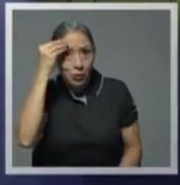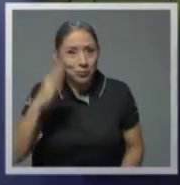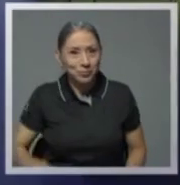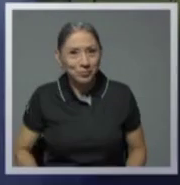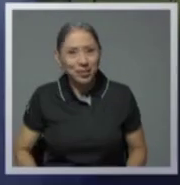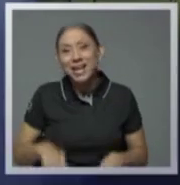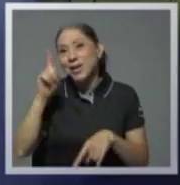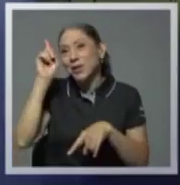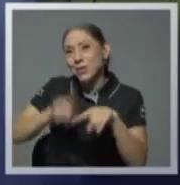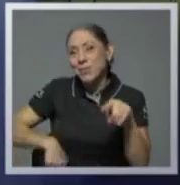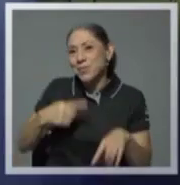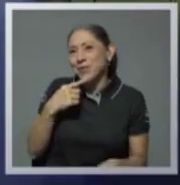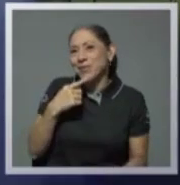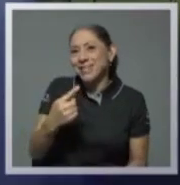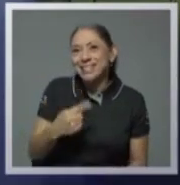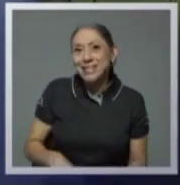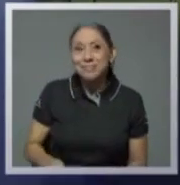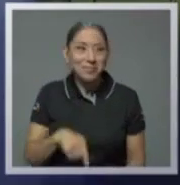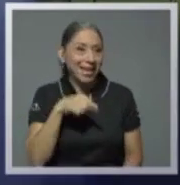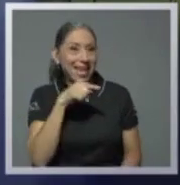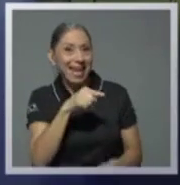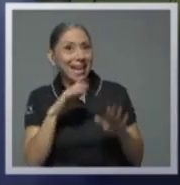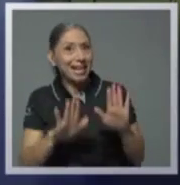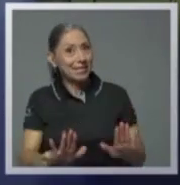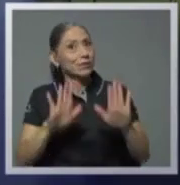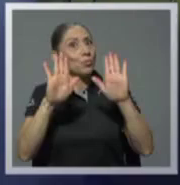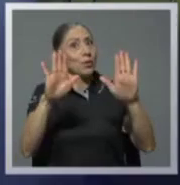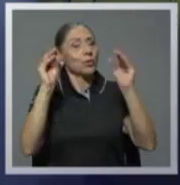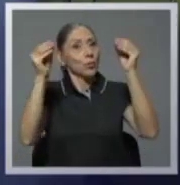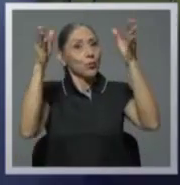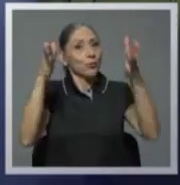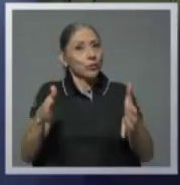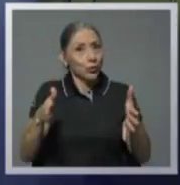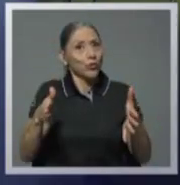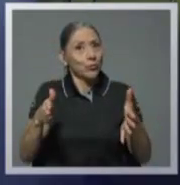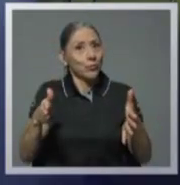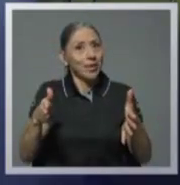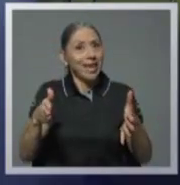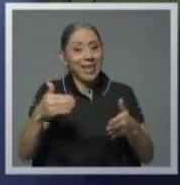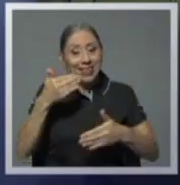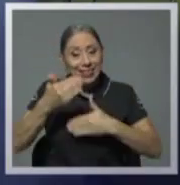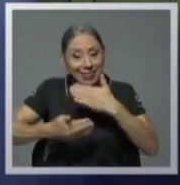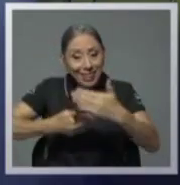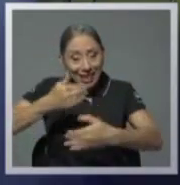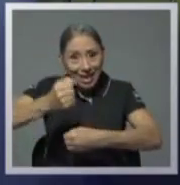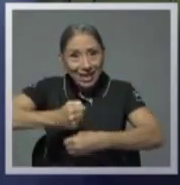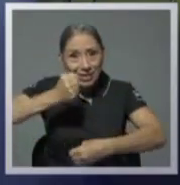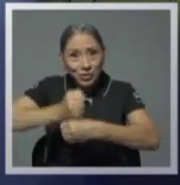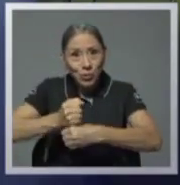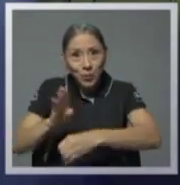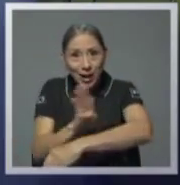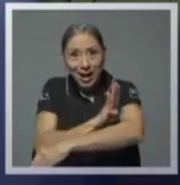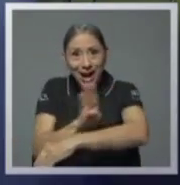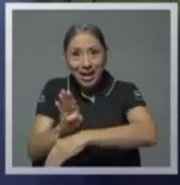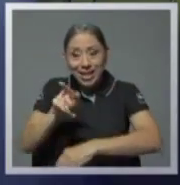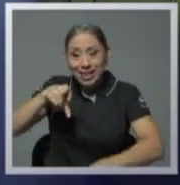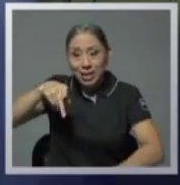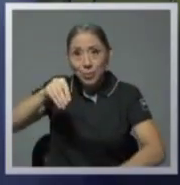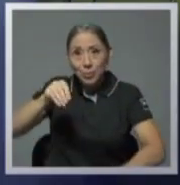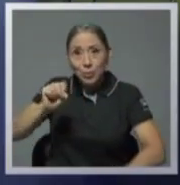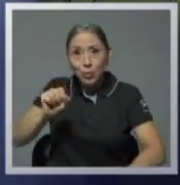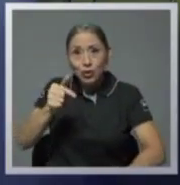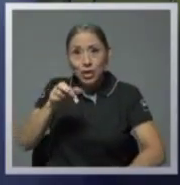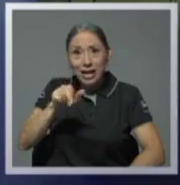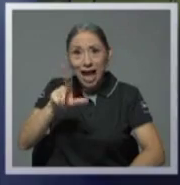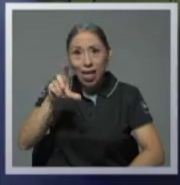decir que es el estupendo profesor de gestión bancaria del posgrado, porque ya ni el posgrado